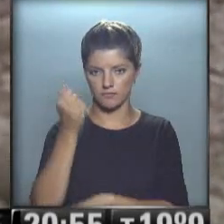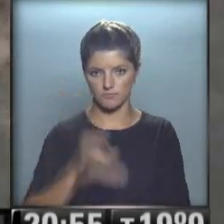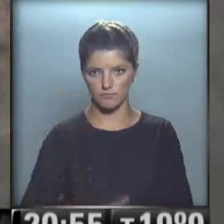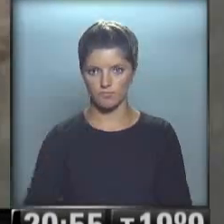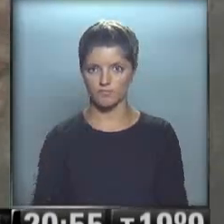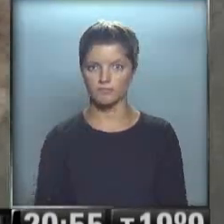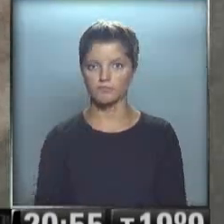horas